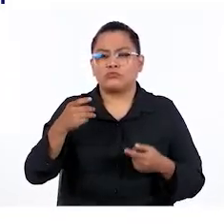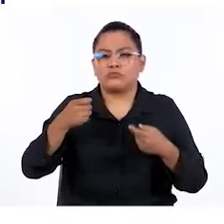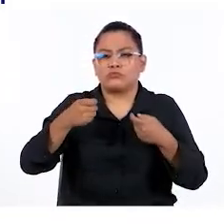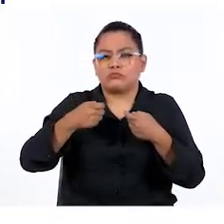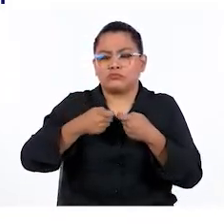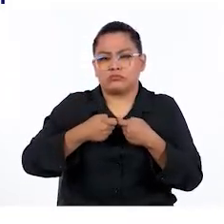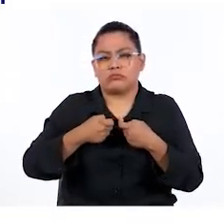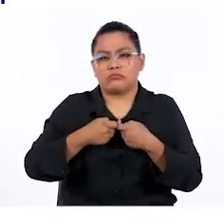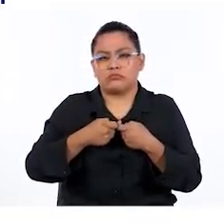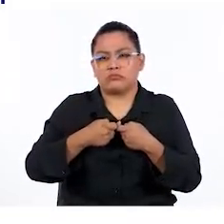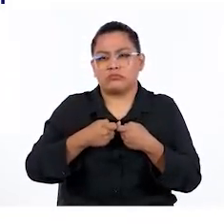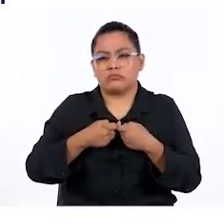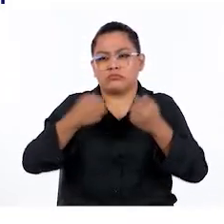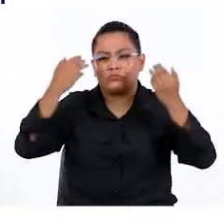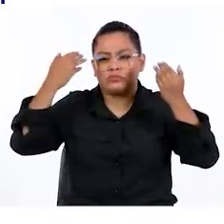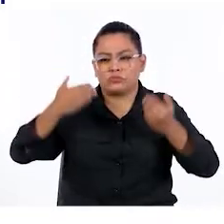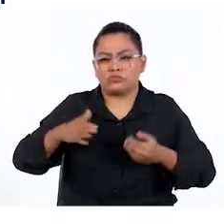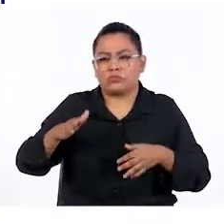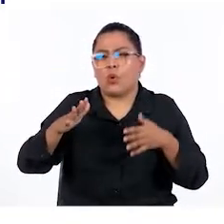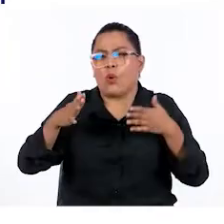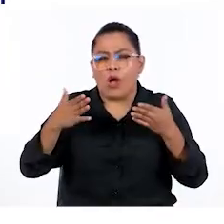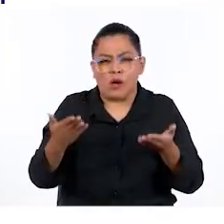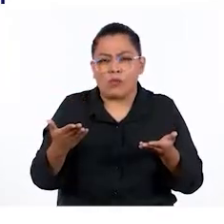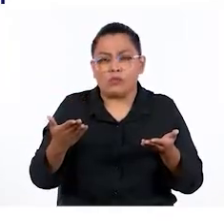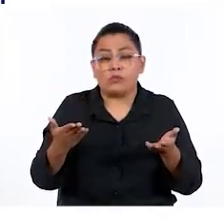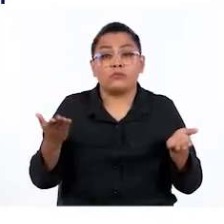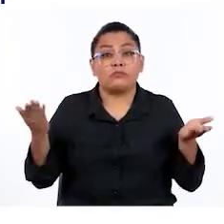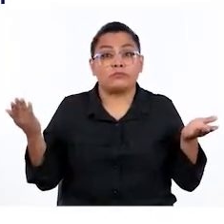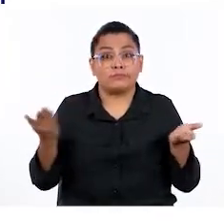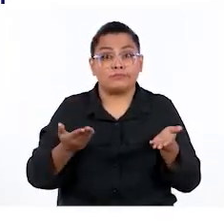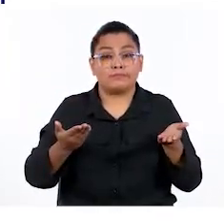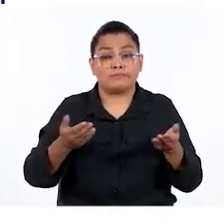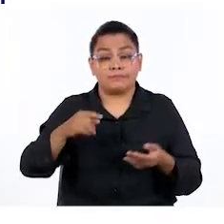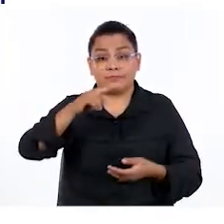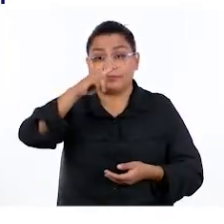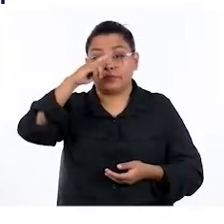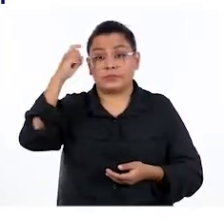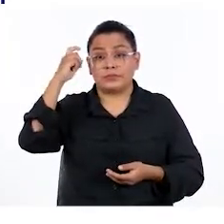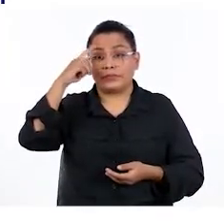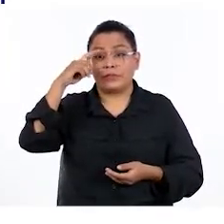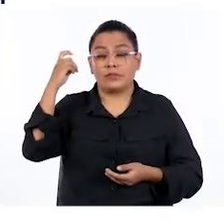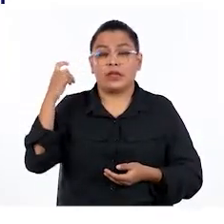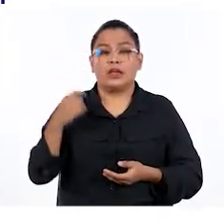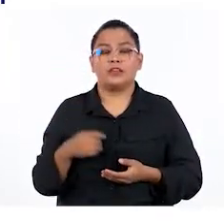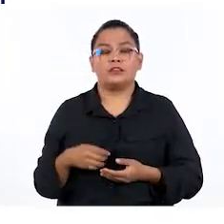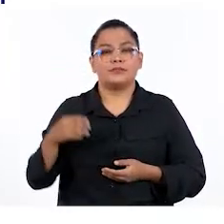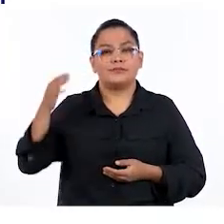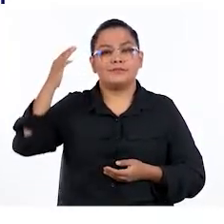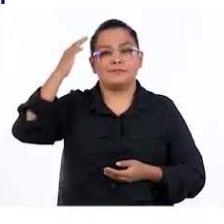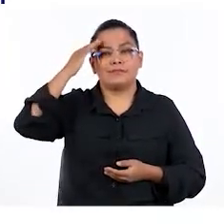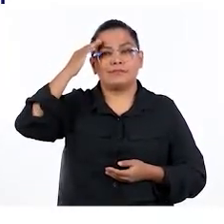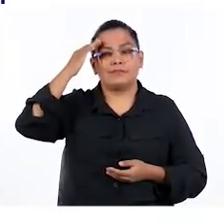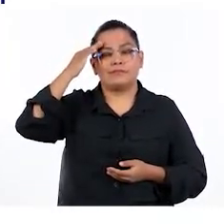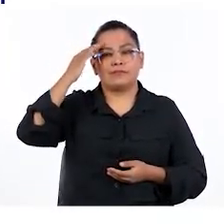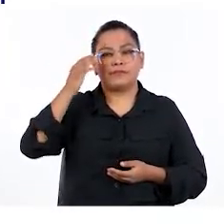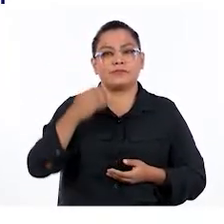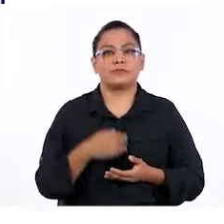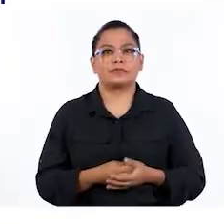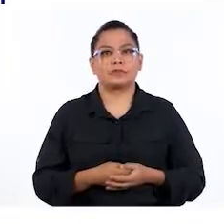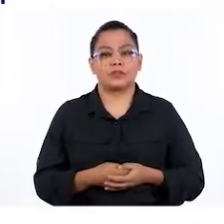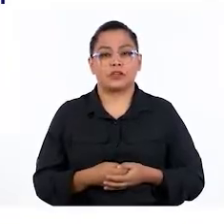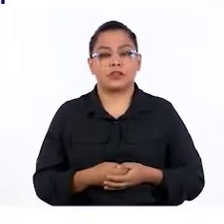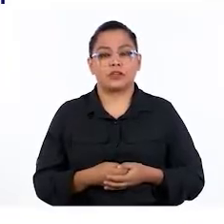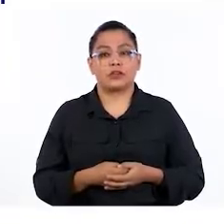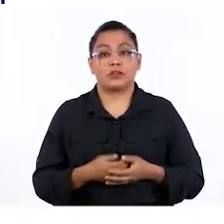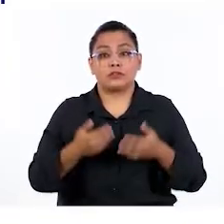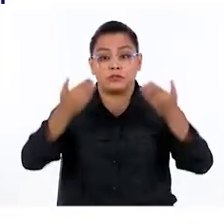energía entonces, esa energía biológicamente útil para realizar nuestro trabajo? Pues sabemos que todos los seres vivos estamos hechos